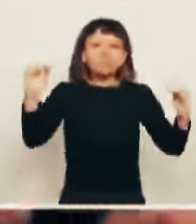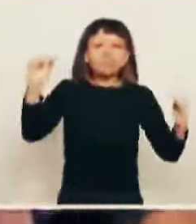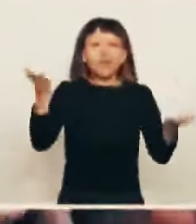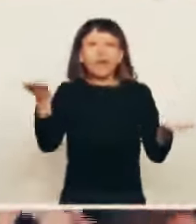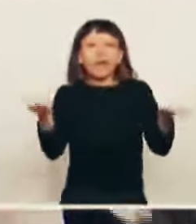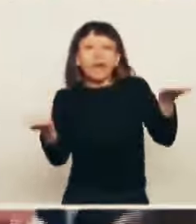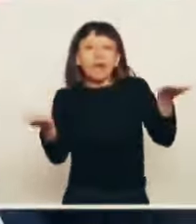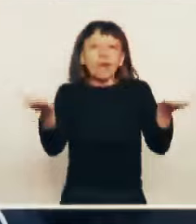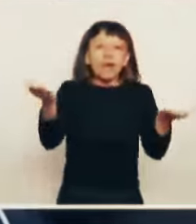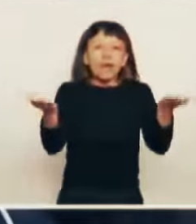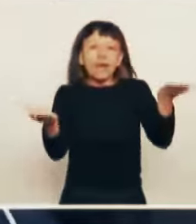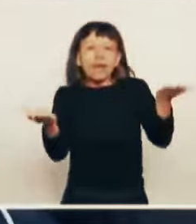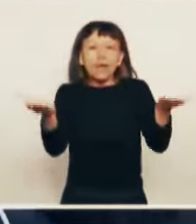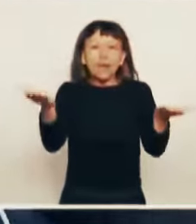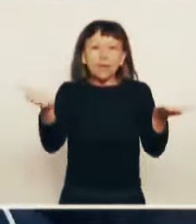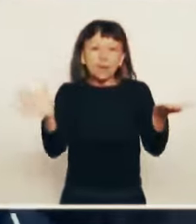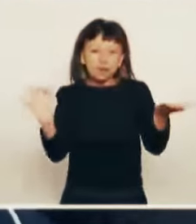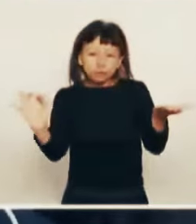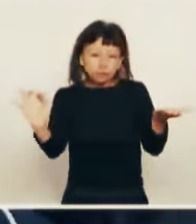Armonía.